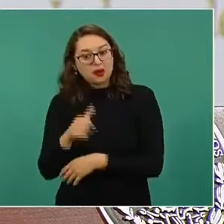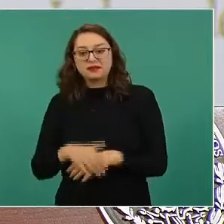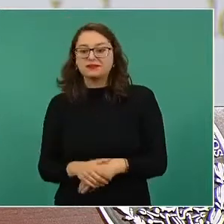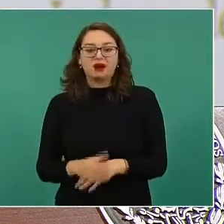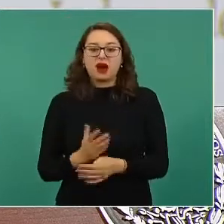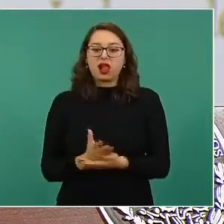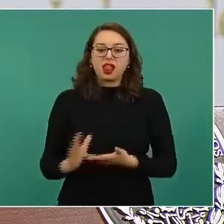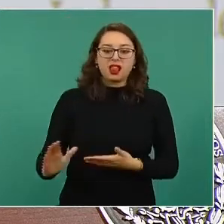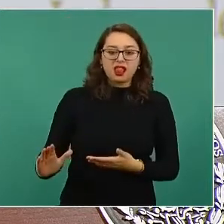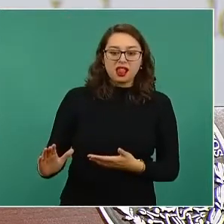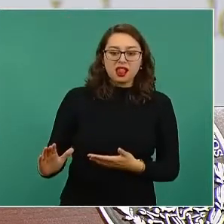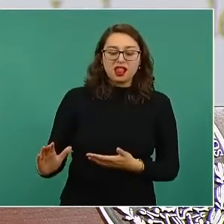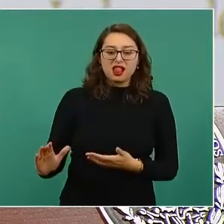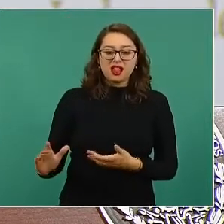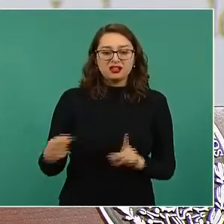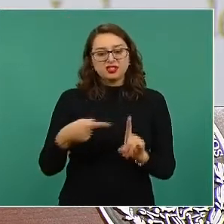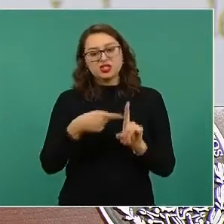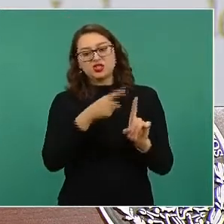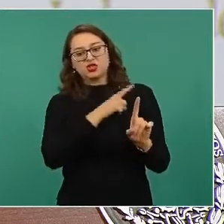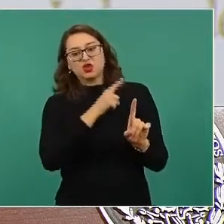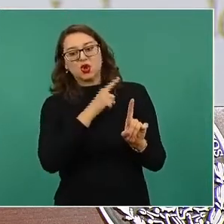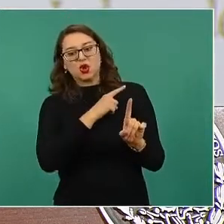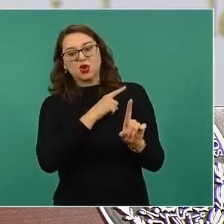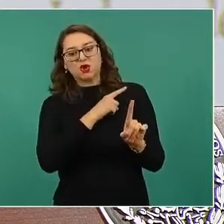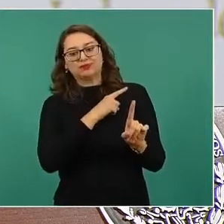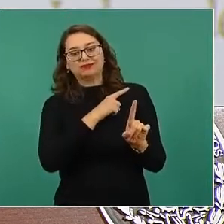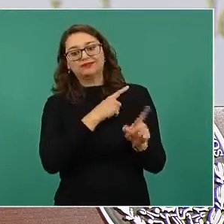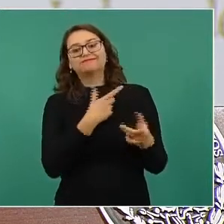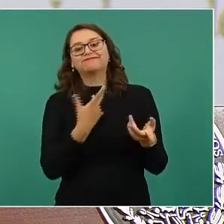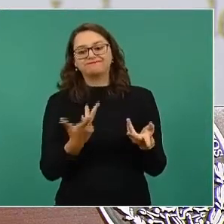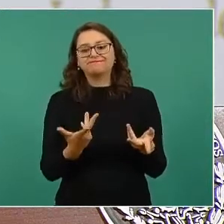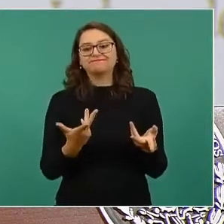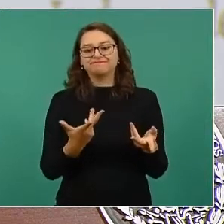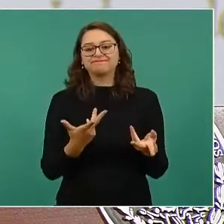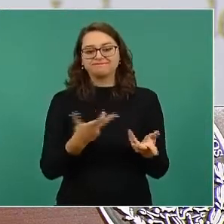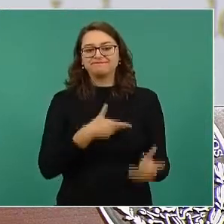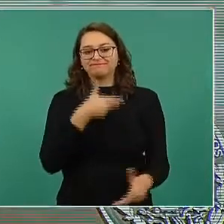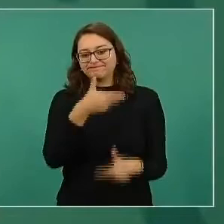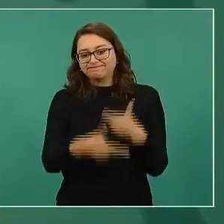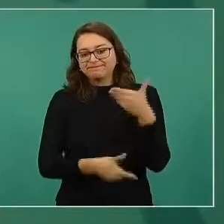pueblo raso. Y por eso